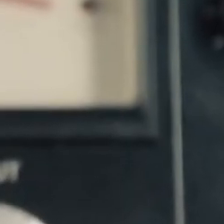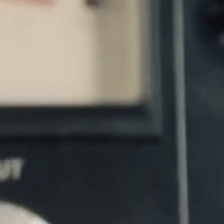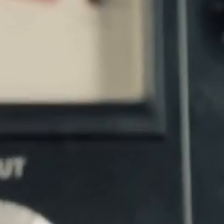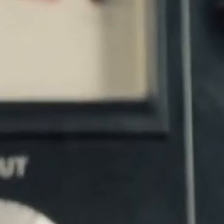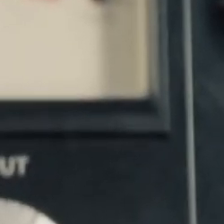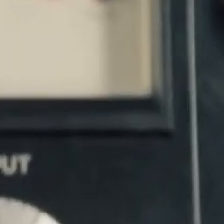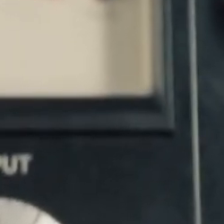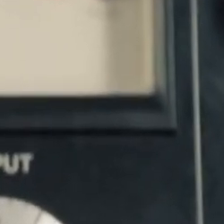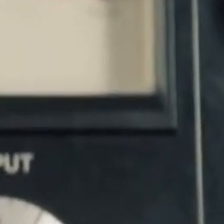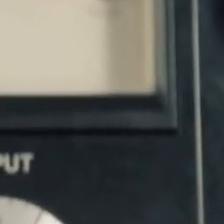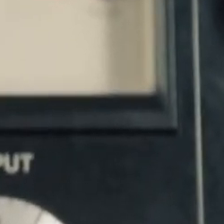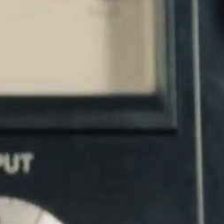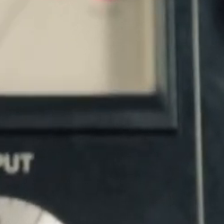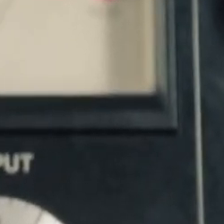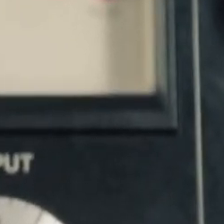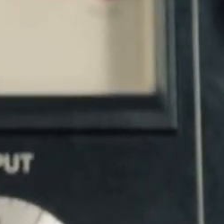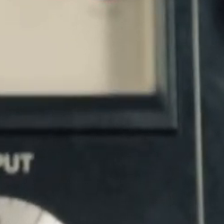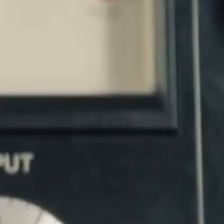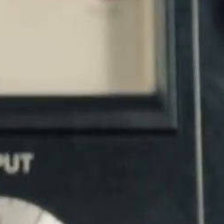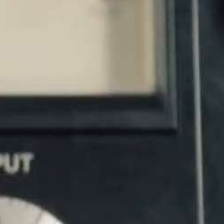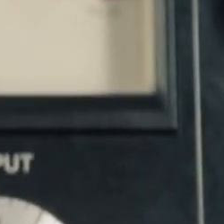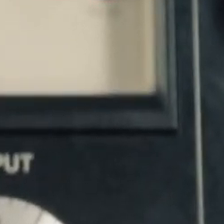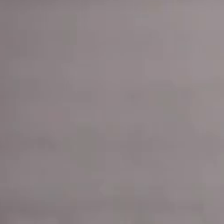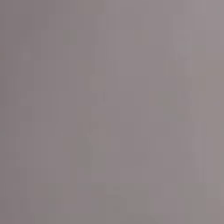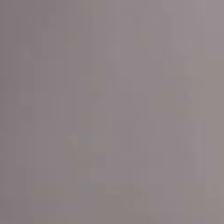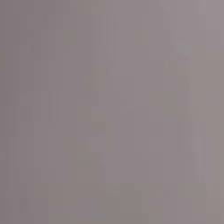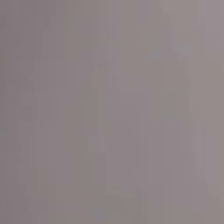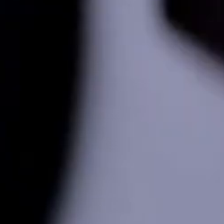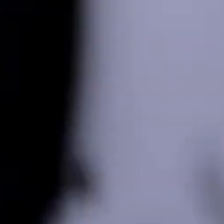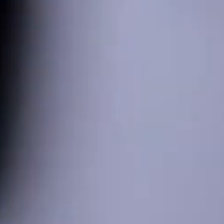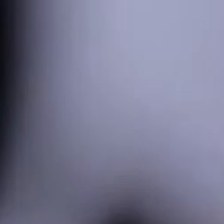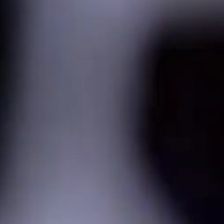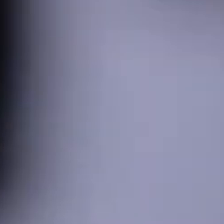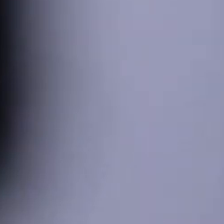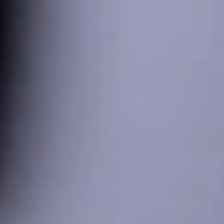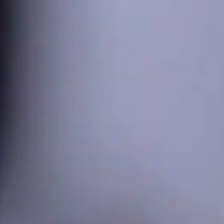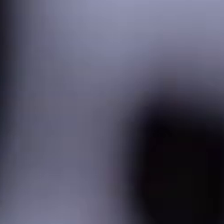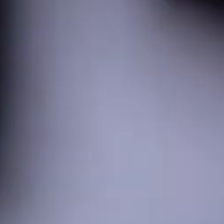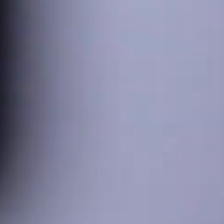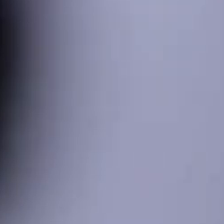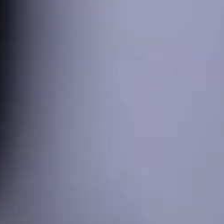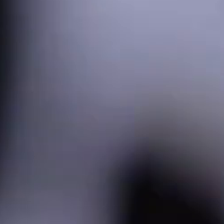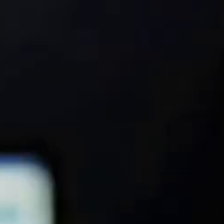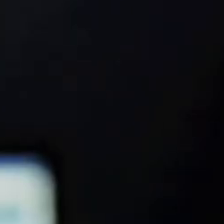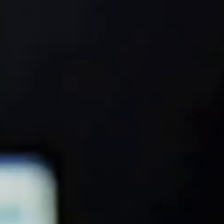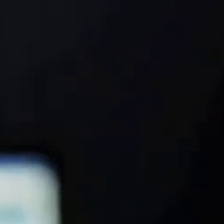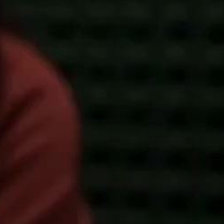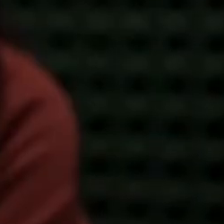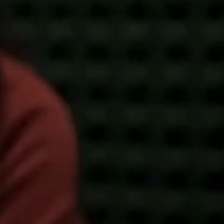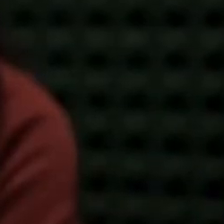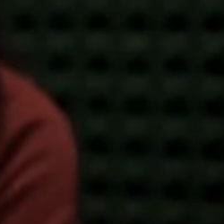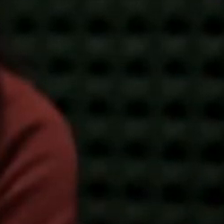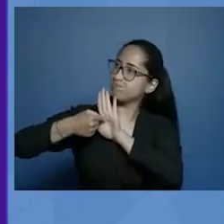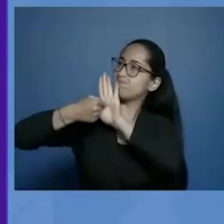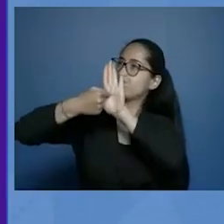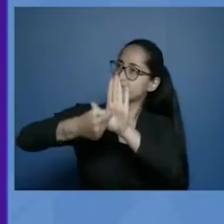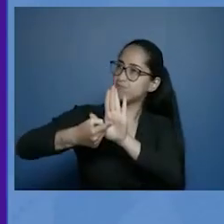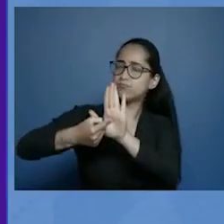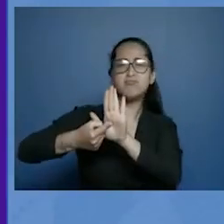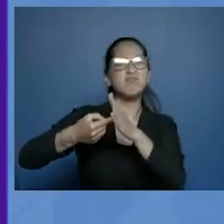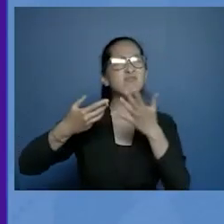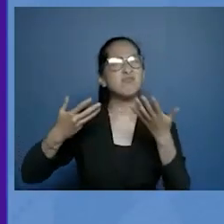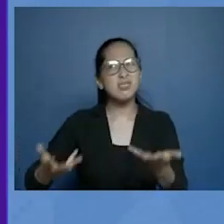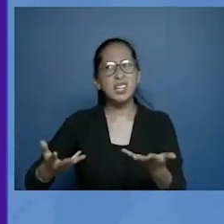le pedimos que sea usted el vocero, el abanderado para acelerar reuniones como